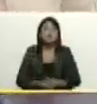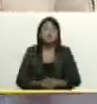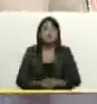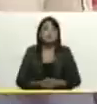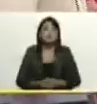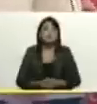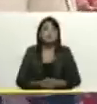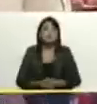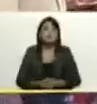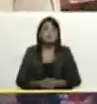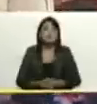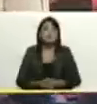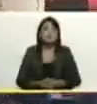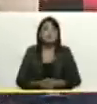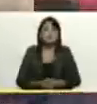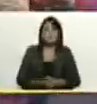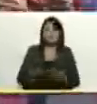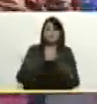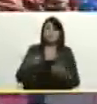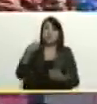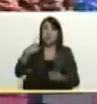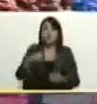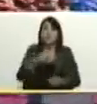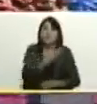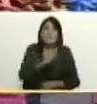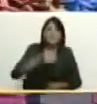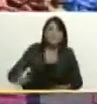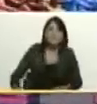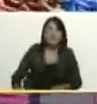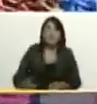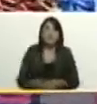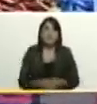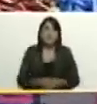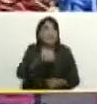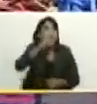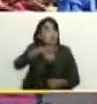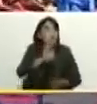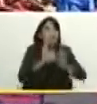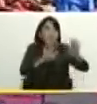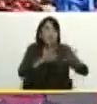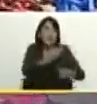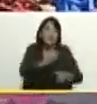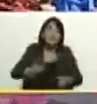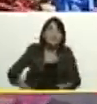Frente a un presidente con el apoyo del pueblo.